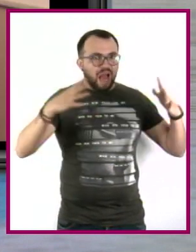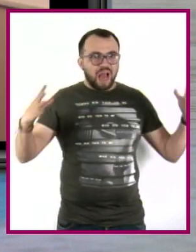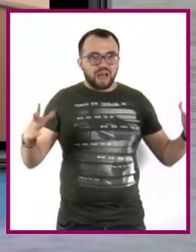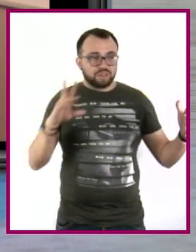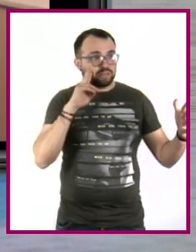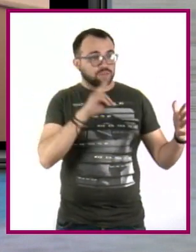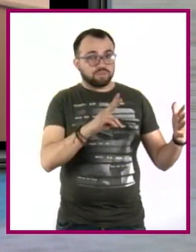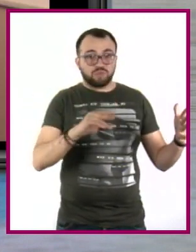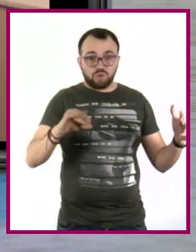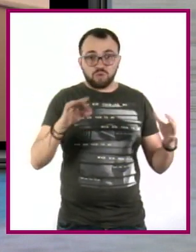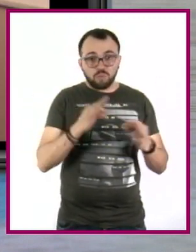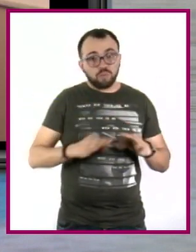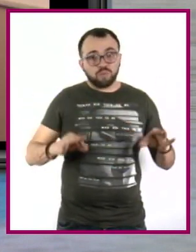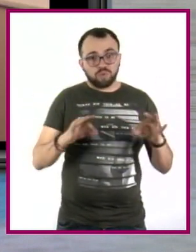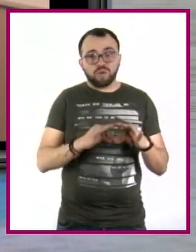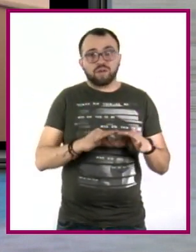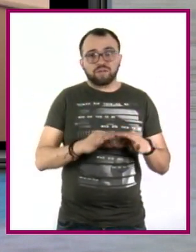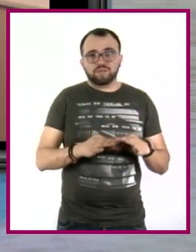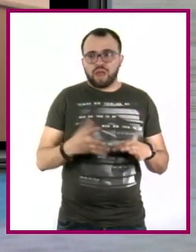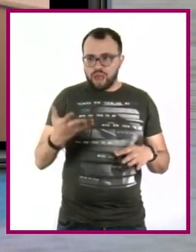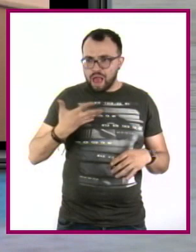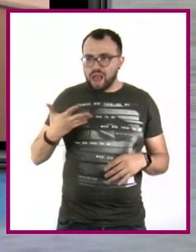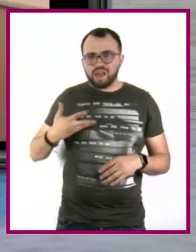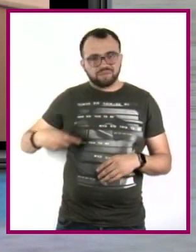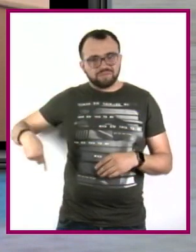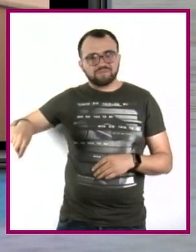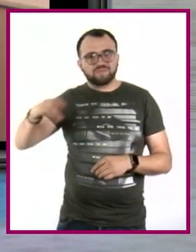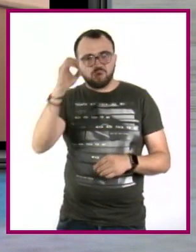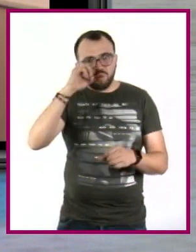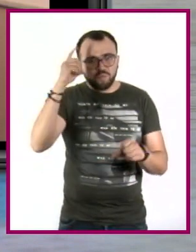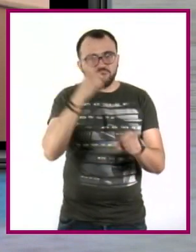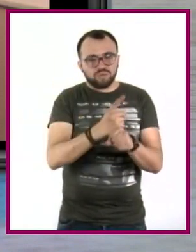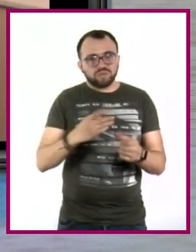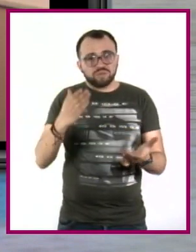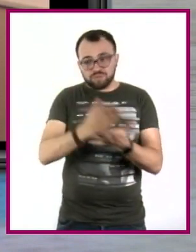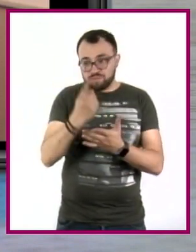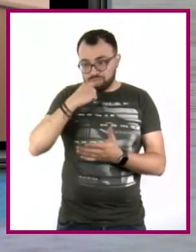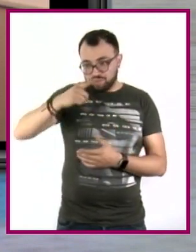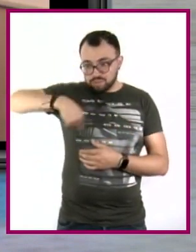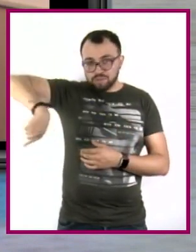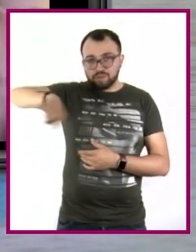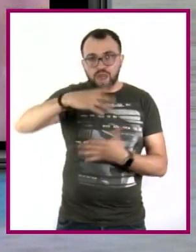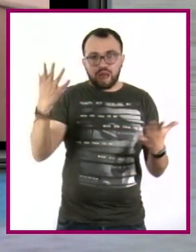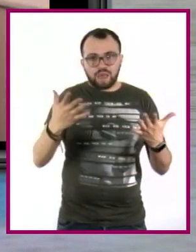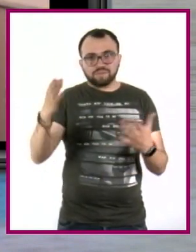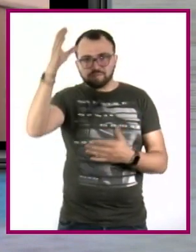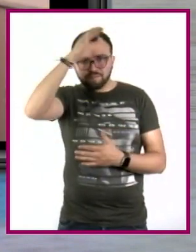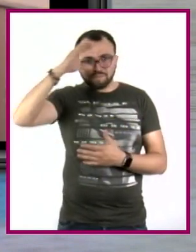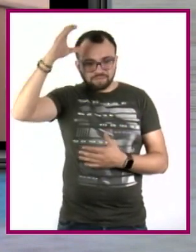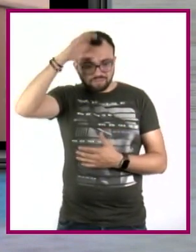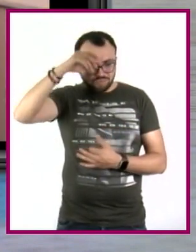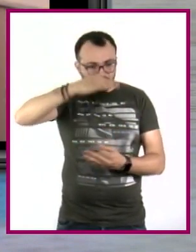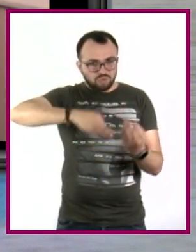no, digamos, hay oportunidades para todos nosotros para hacer ciencia